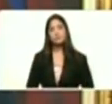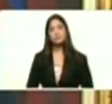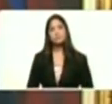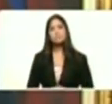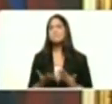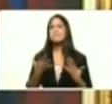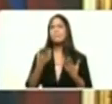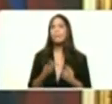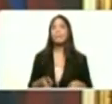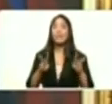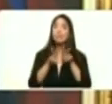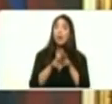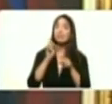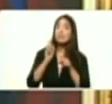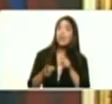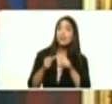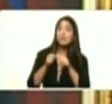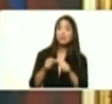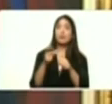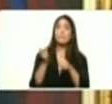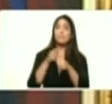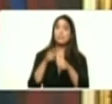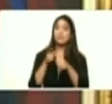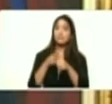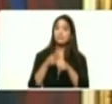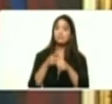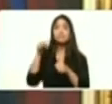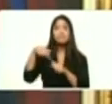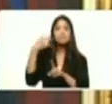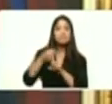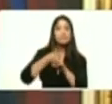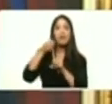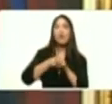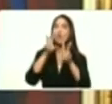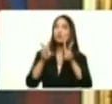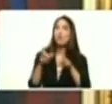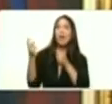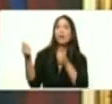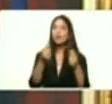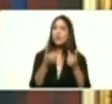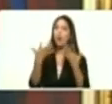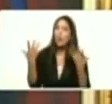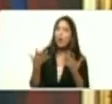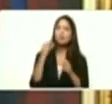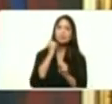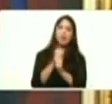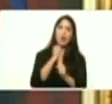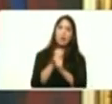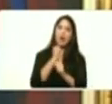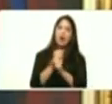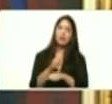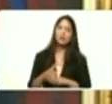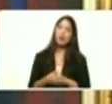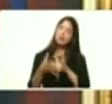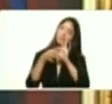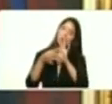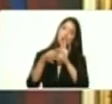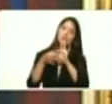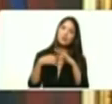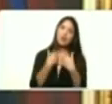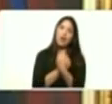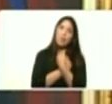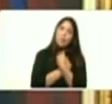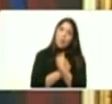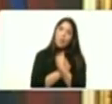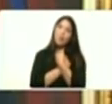cuáles son los valores, que deben prevalecer, en esta batalla, por una nueva economía, el valor del trabajo, de la solidaridad, del amor,